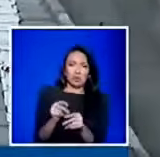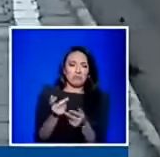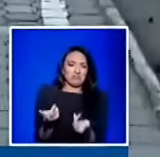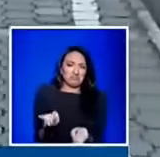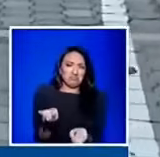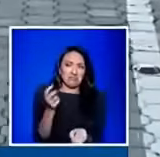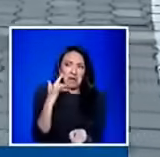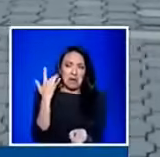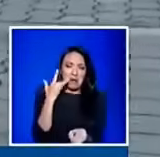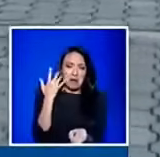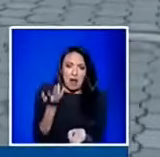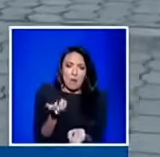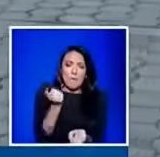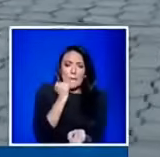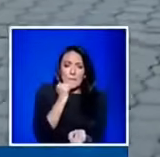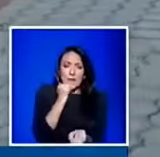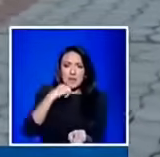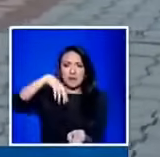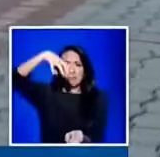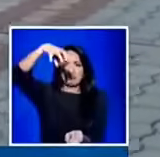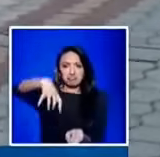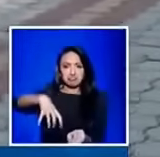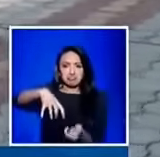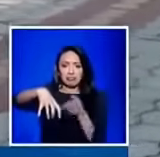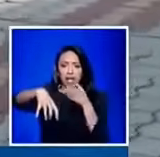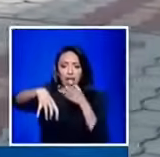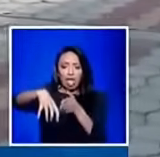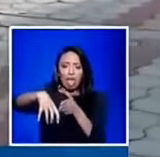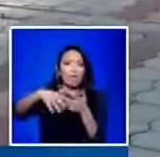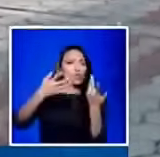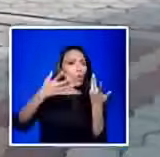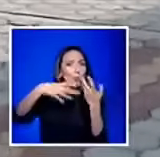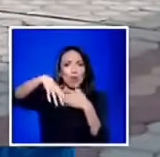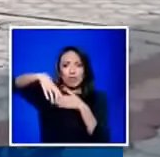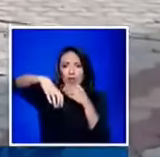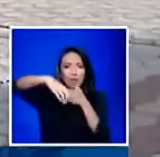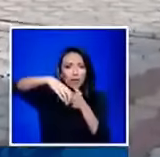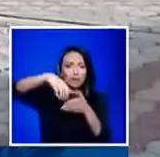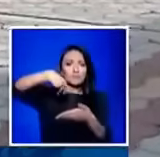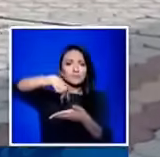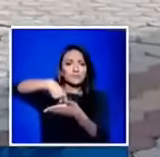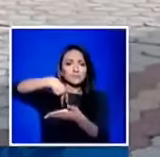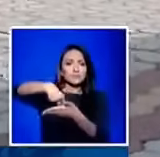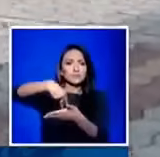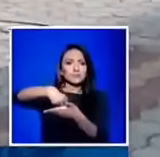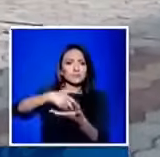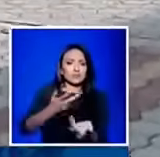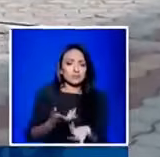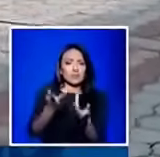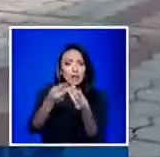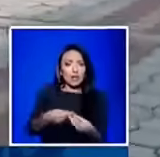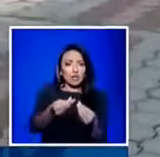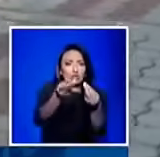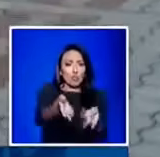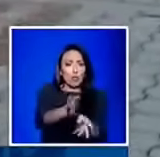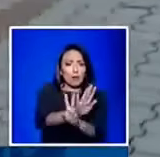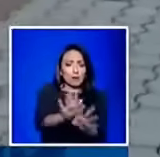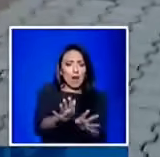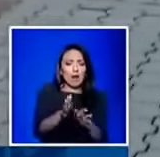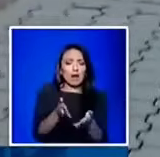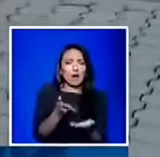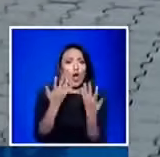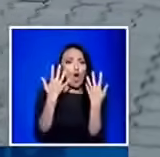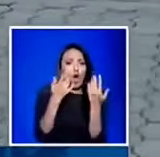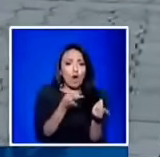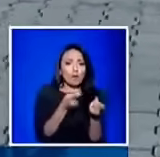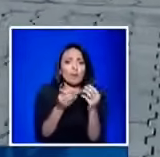esta piedra permanezca aquí en plena vía, una vía que ha sido ya entregada, que va a favorecer, a facilitar